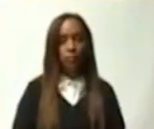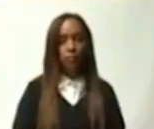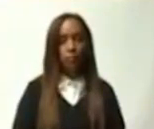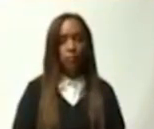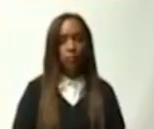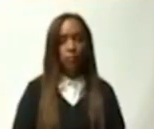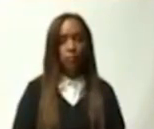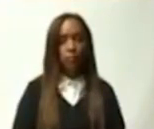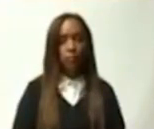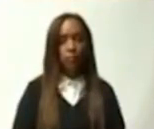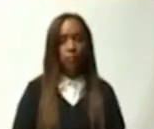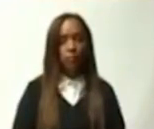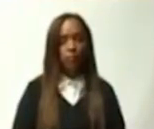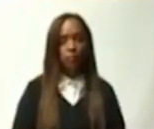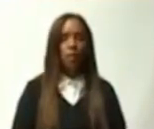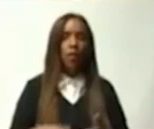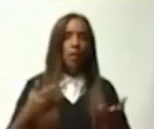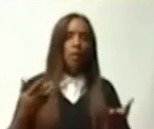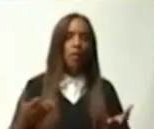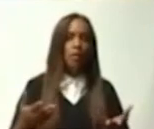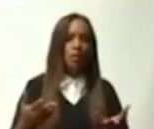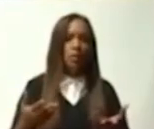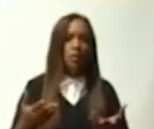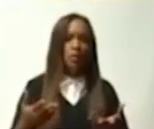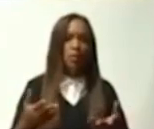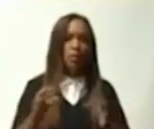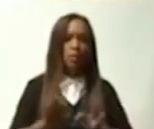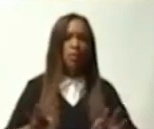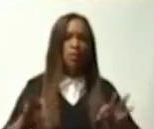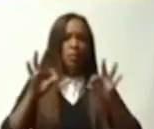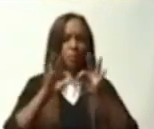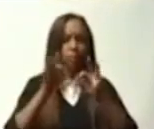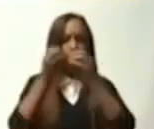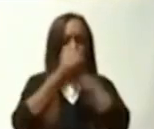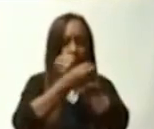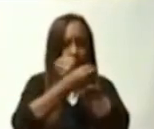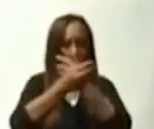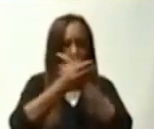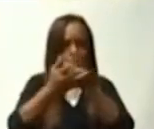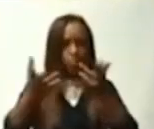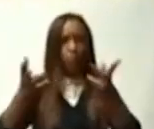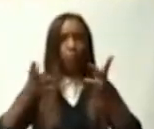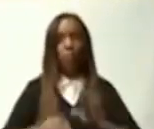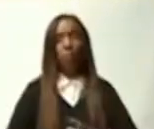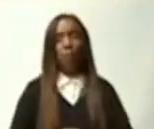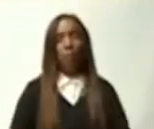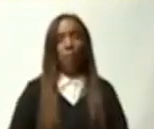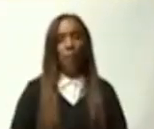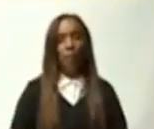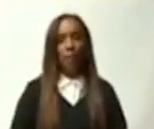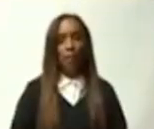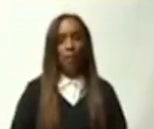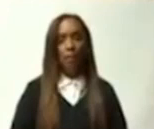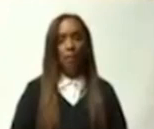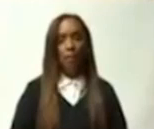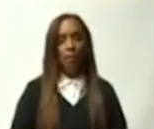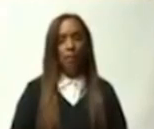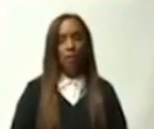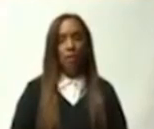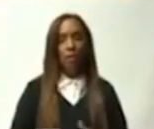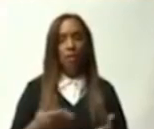que se han tomado el atrevimiento de pretender enlodar la imagen de un partido como el Partido de la Liberación